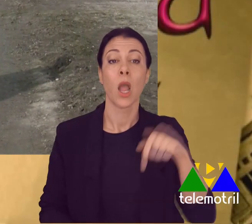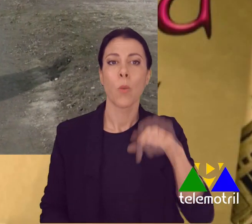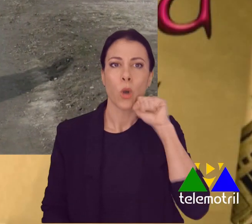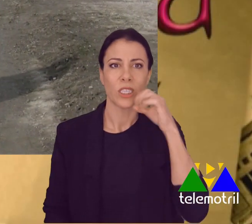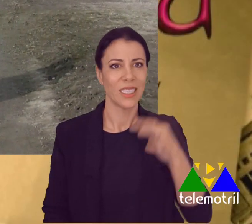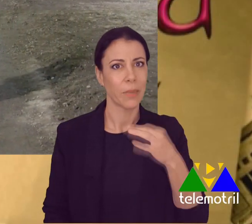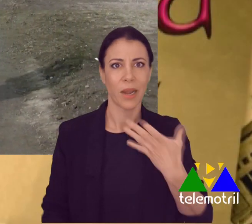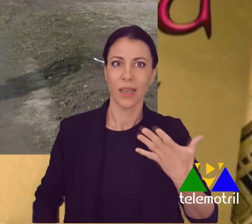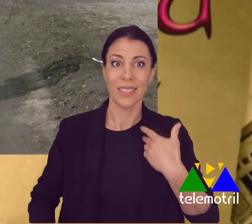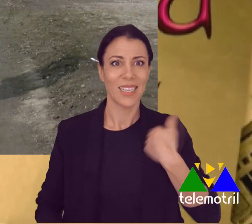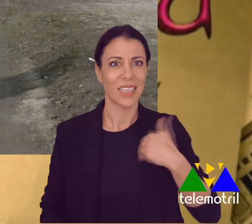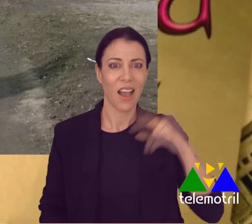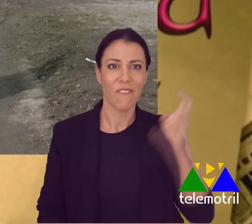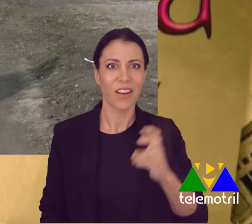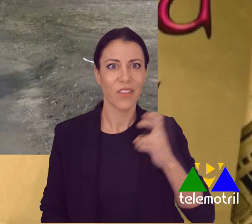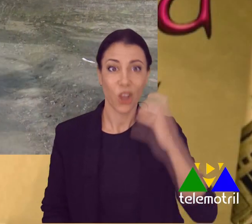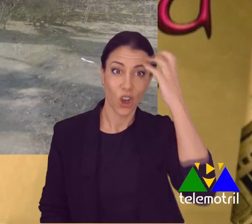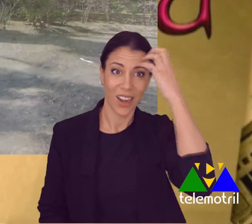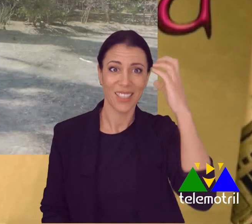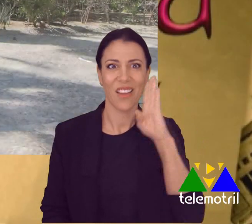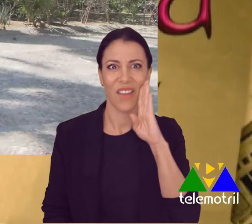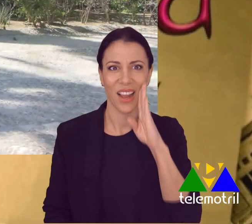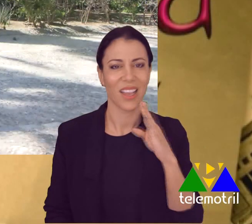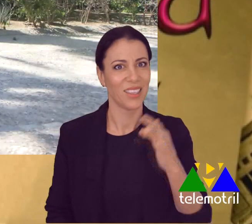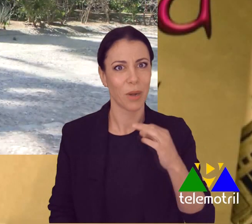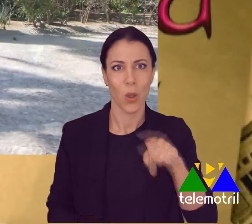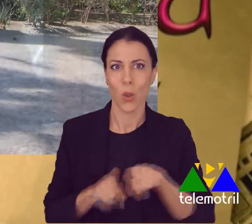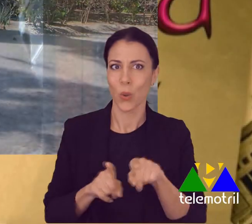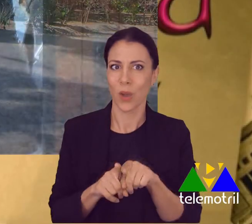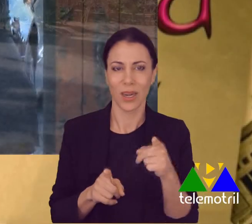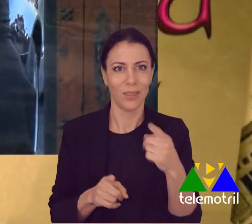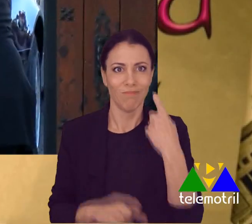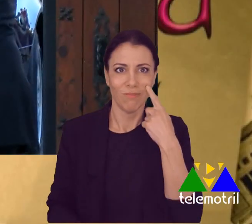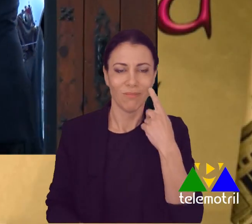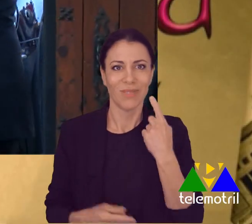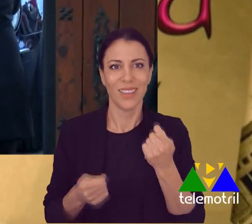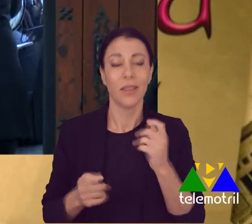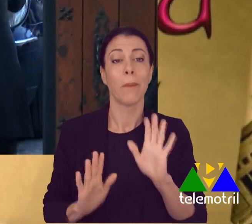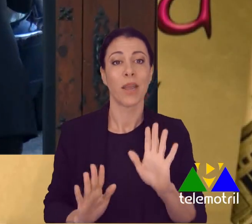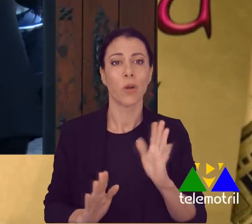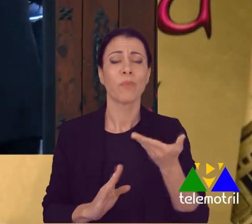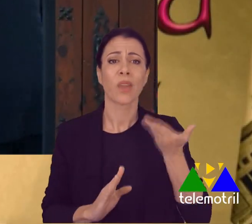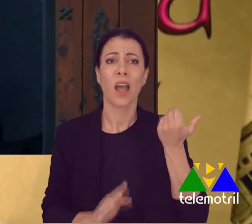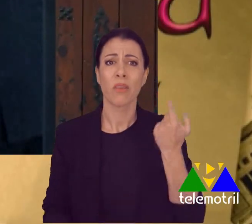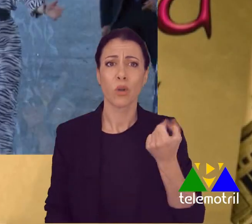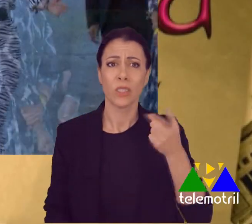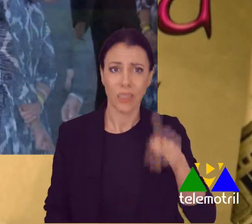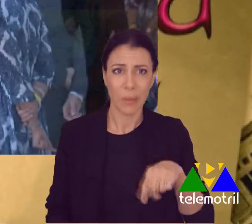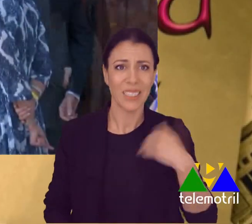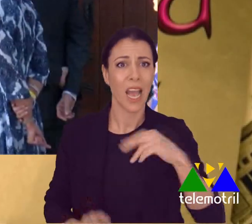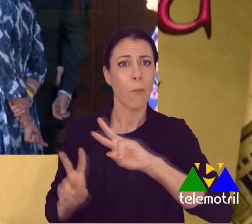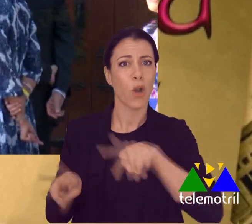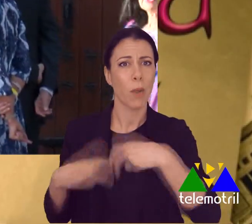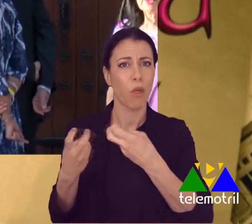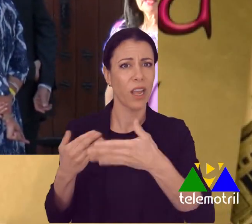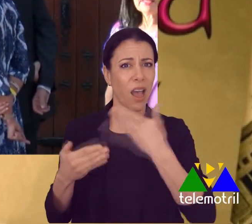decir, ya están aquí los Reyes de Bélgica. Bueno, pues incluso recientemente también pues se han remodelado un